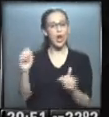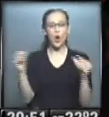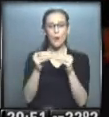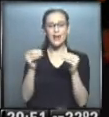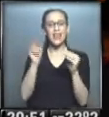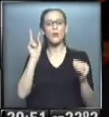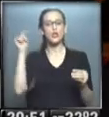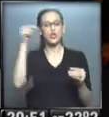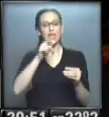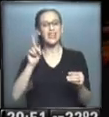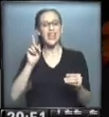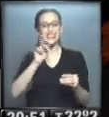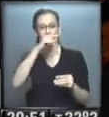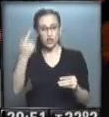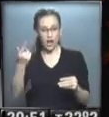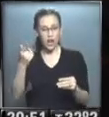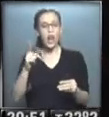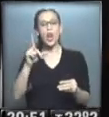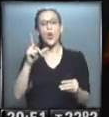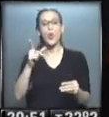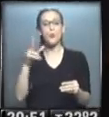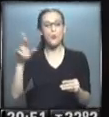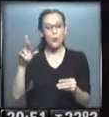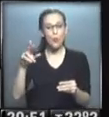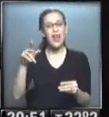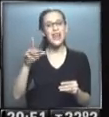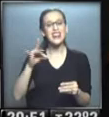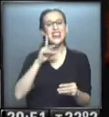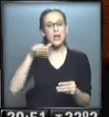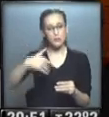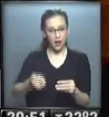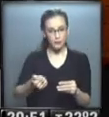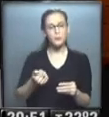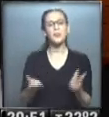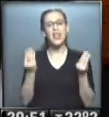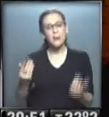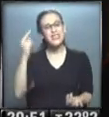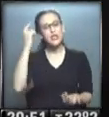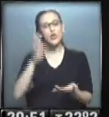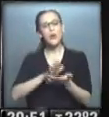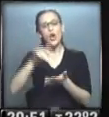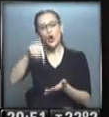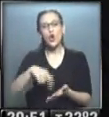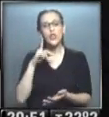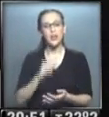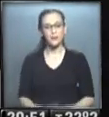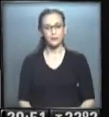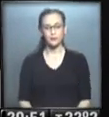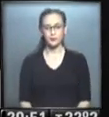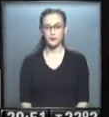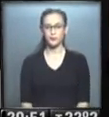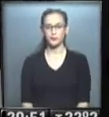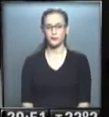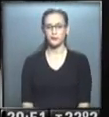7 Internacional, Telma Luzzani, y le quería preguntar a ella, ¿cuál es tu apreciación de lo que sucedió durante esta jornada, Telma? Bueno,